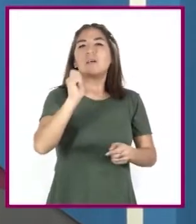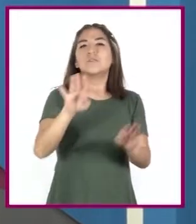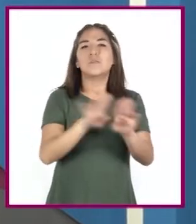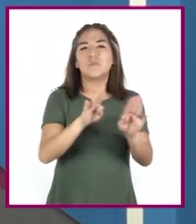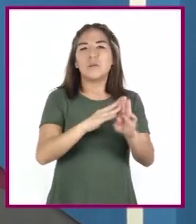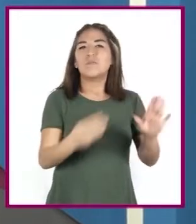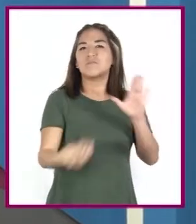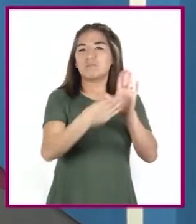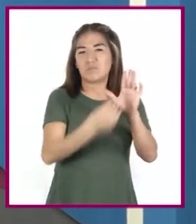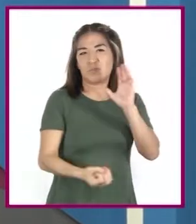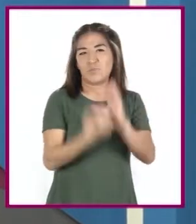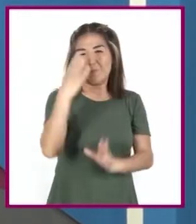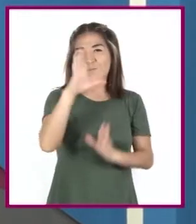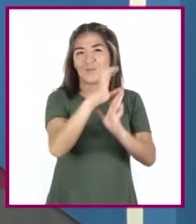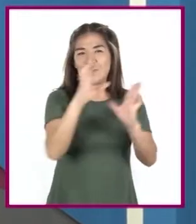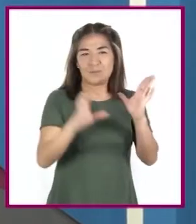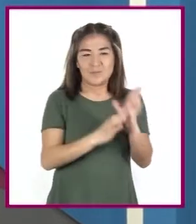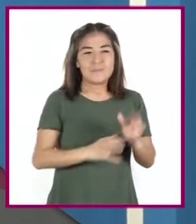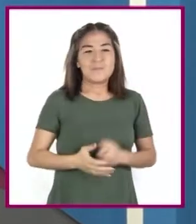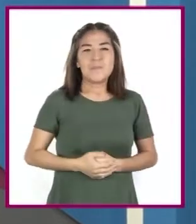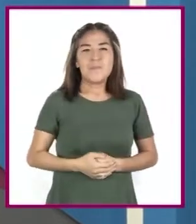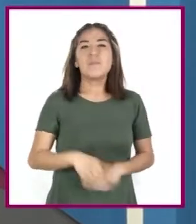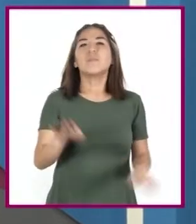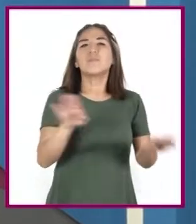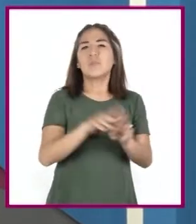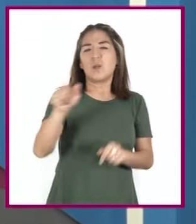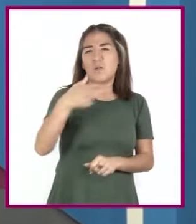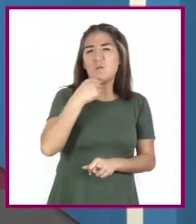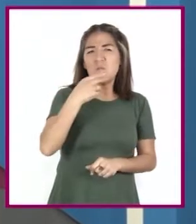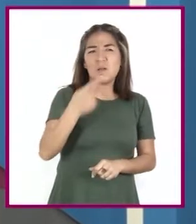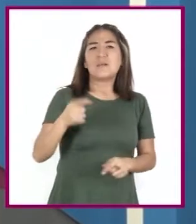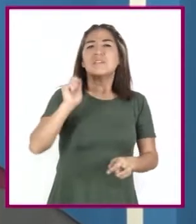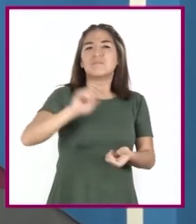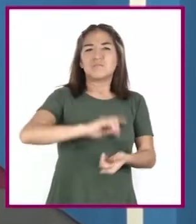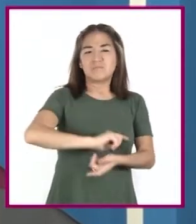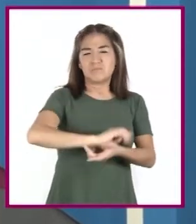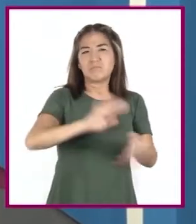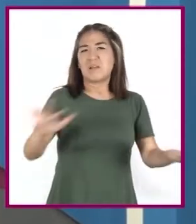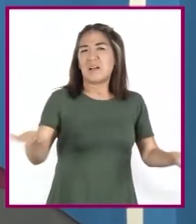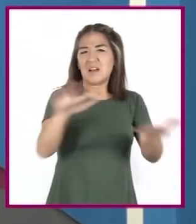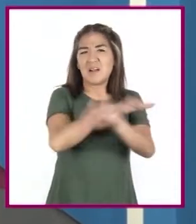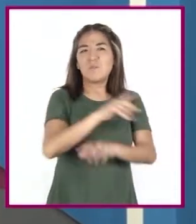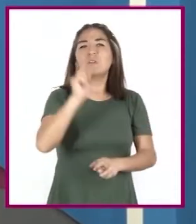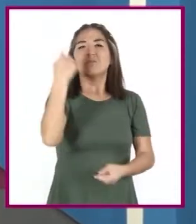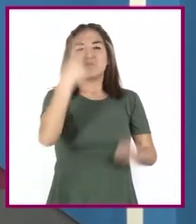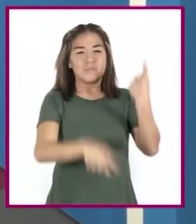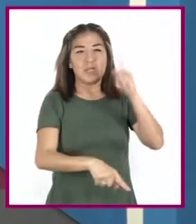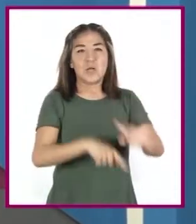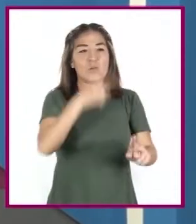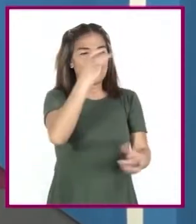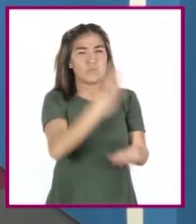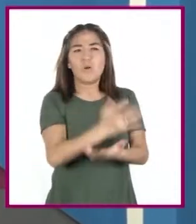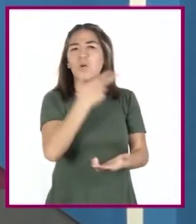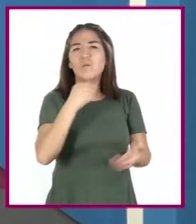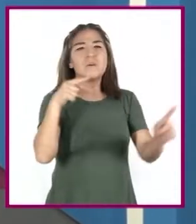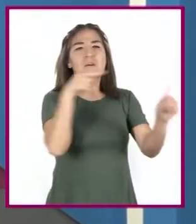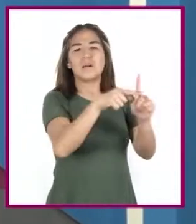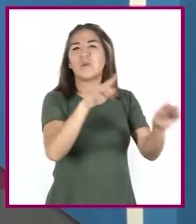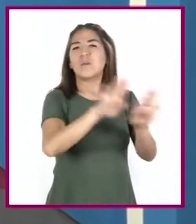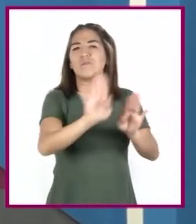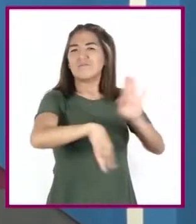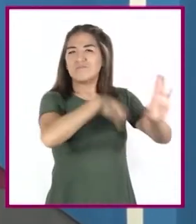plasmaron en la nueva Constitución. El dictador logró convertir un movimiento dirigido contra un solo hombre en un